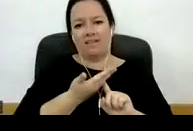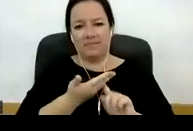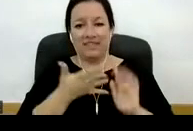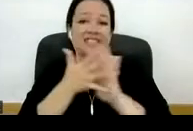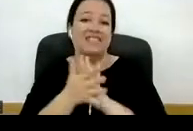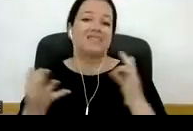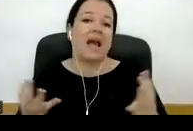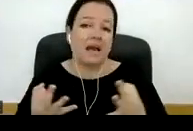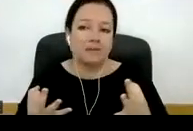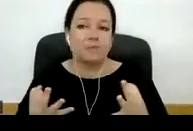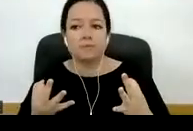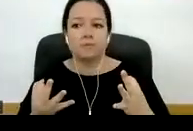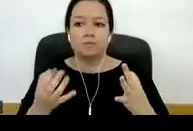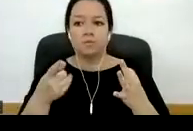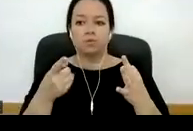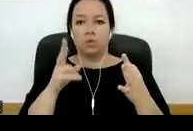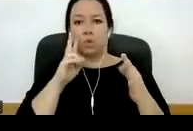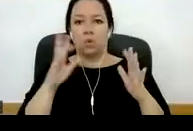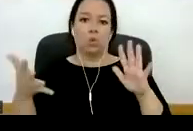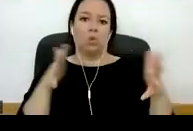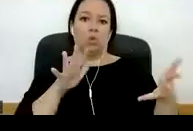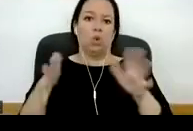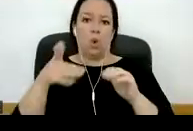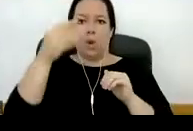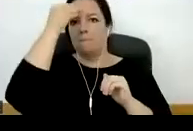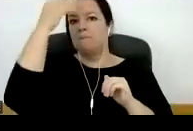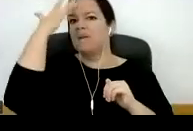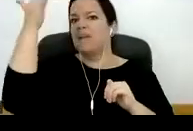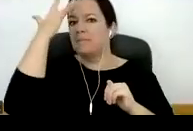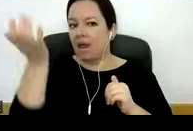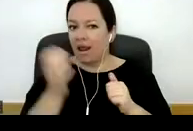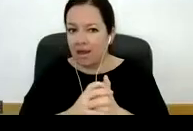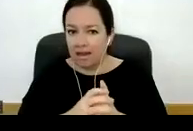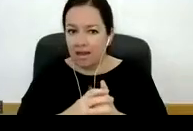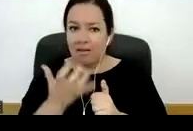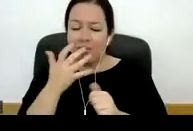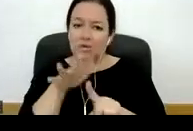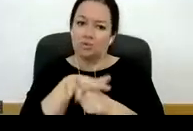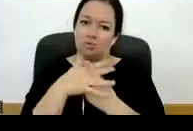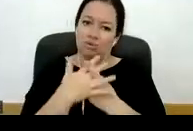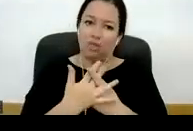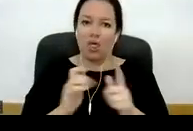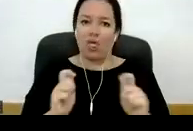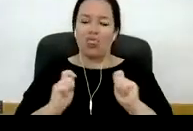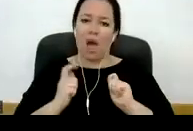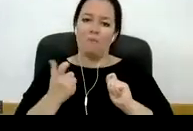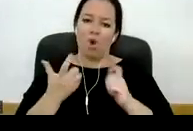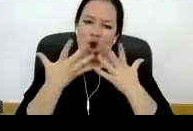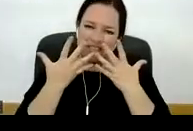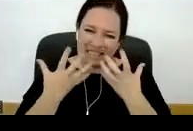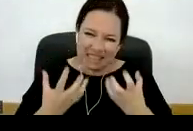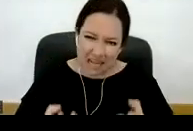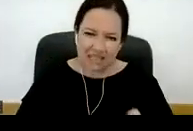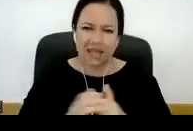bueno, así, si uno lo resume de alguna manera, pues es un entorno que puede generar cierta tristeza,